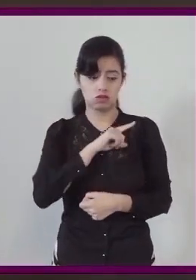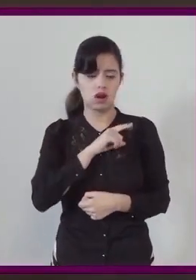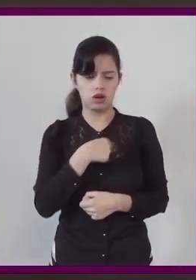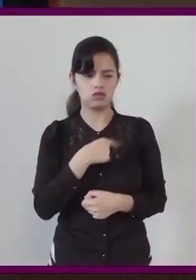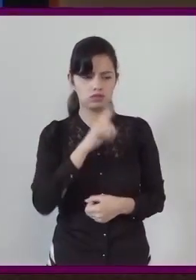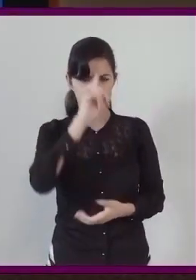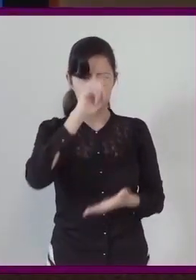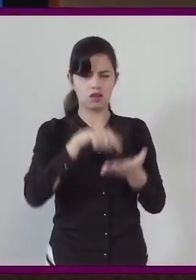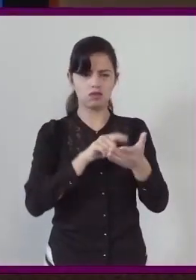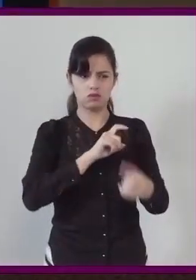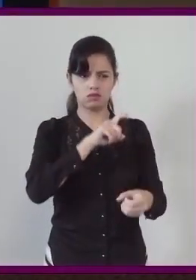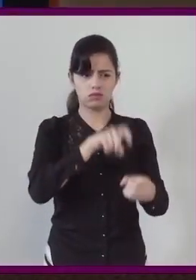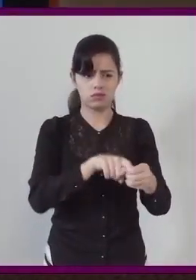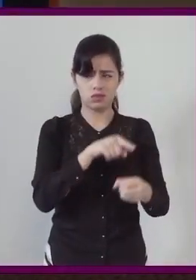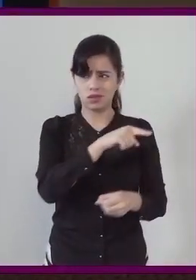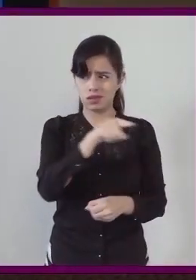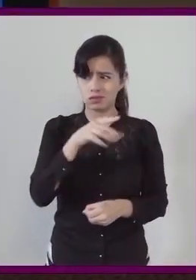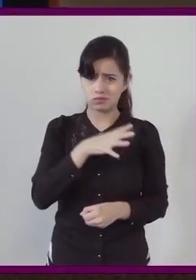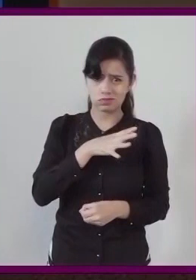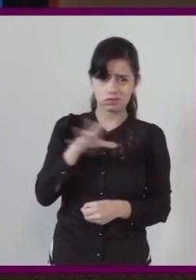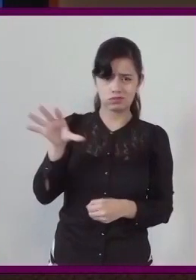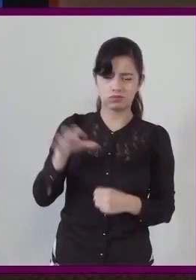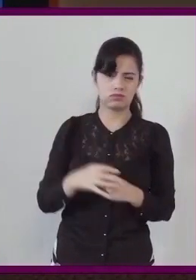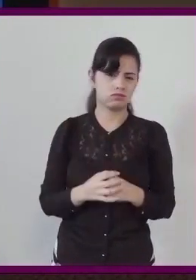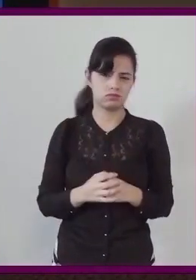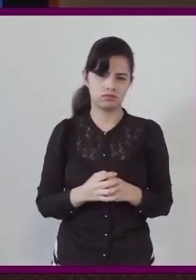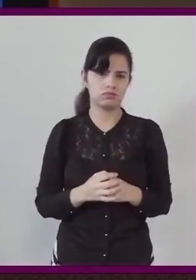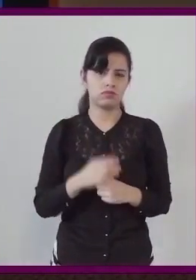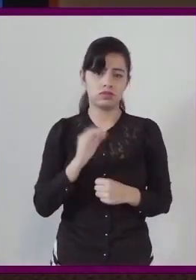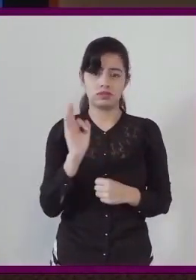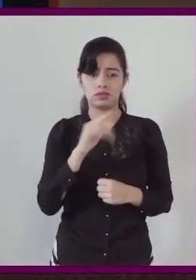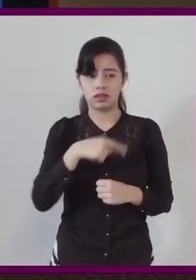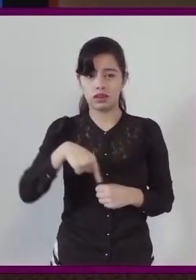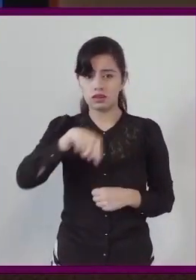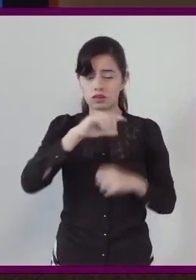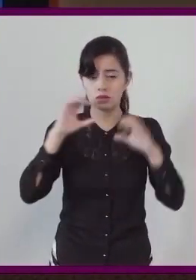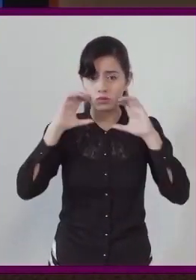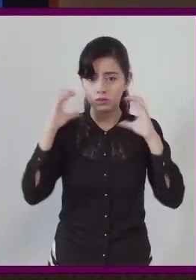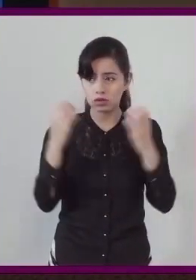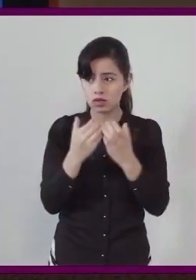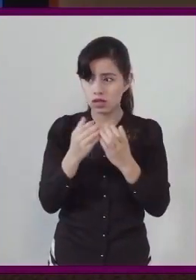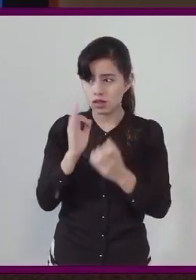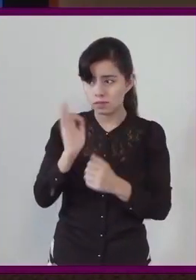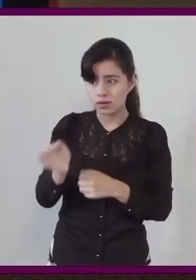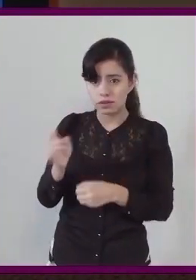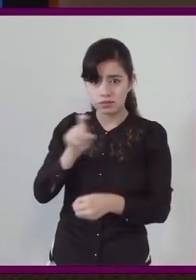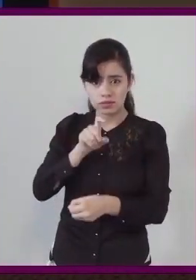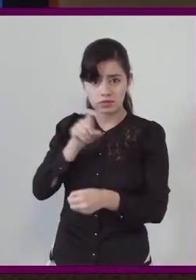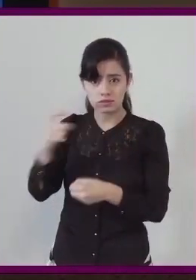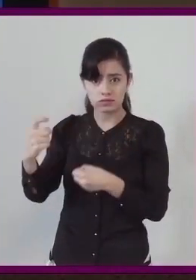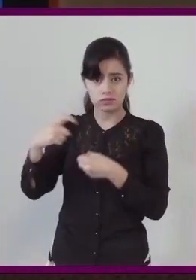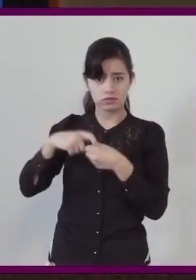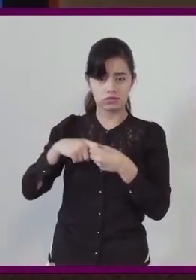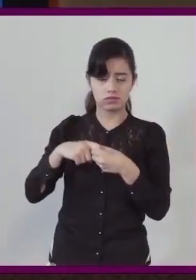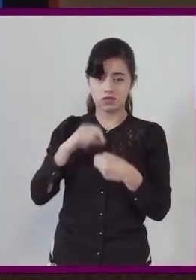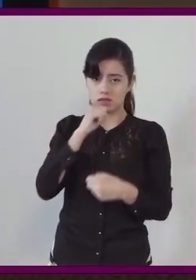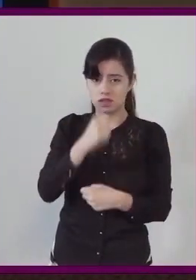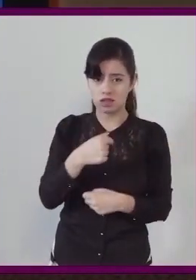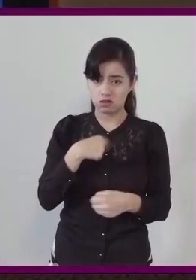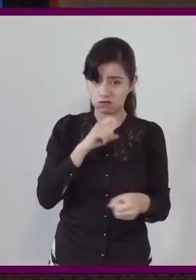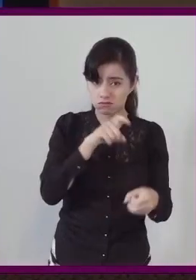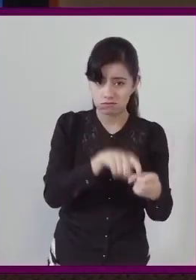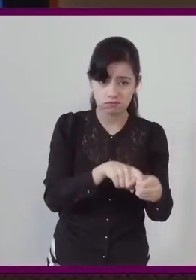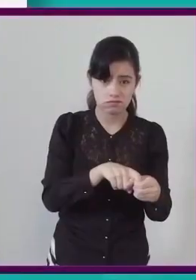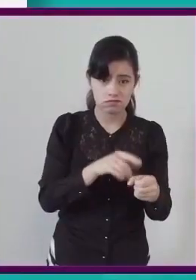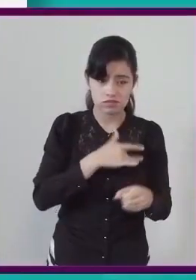yo el que piensa, yo soy parte de esta comunidad, si la comunidad dice, no, tú no eres parte de nosotros. Entonces, cuando pensamos en términos